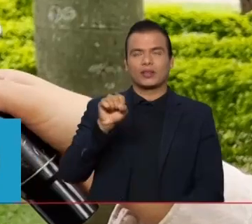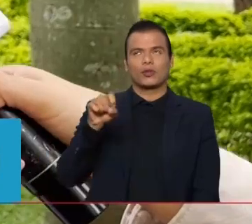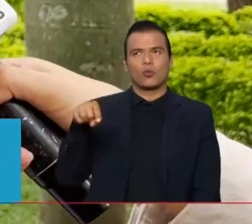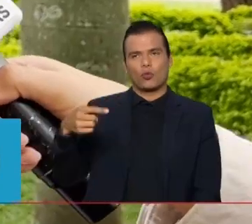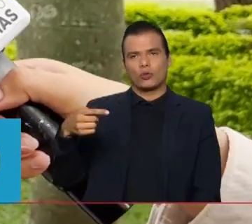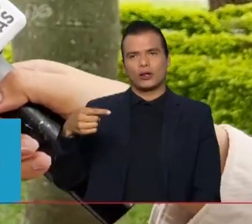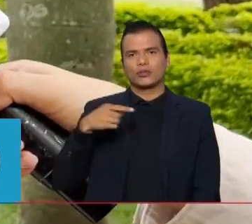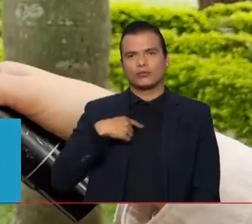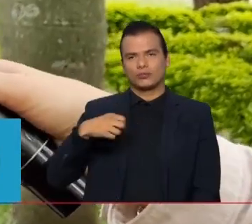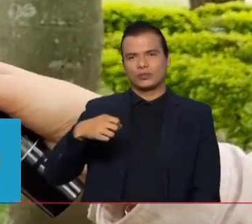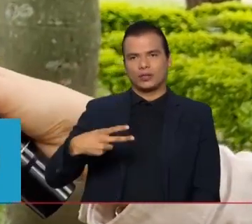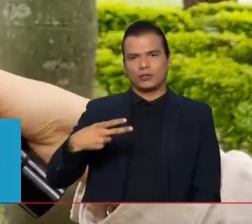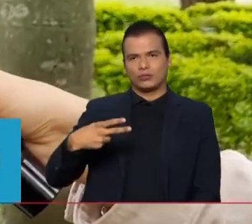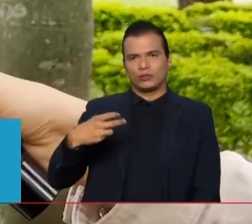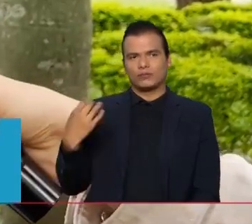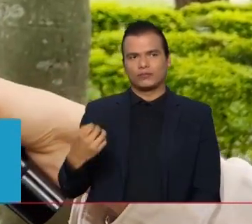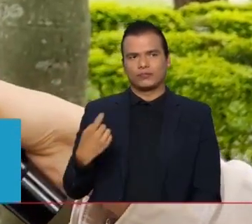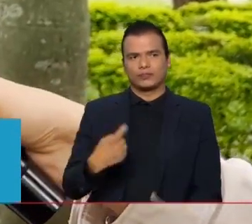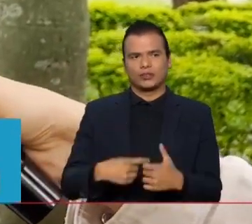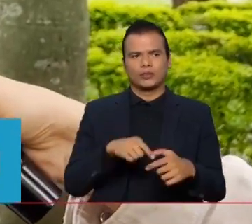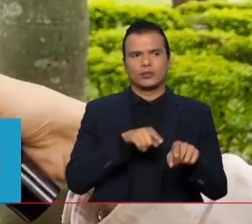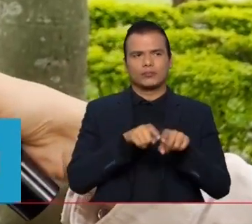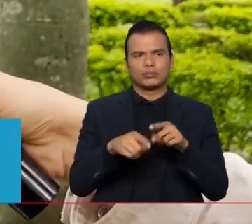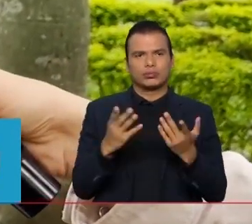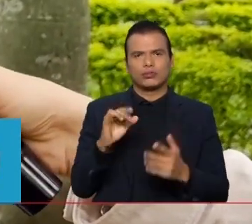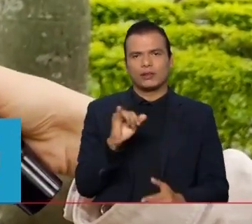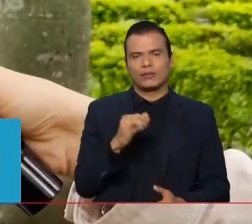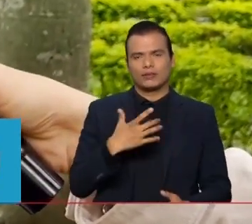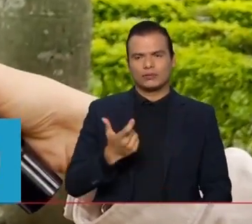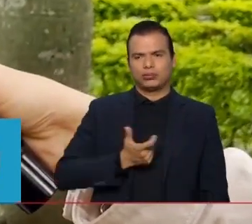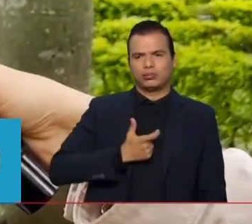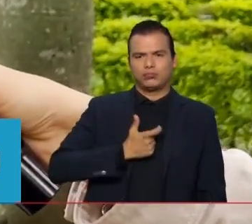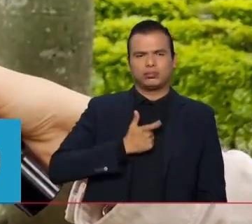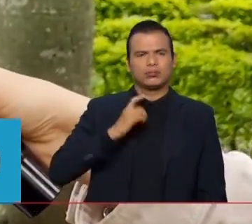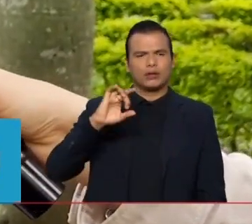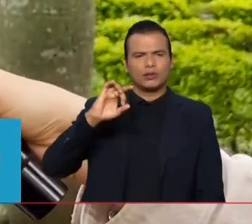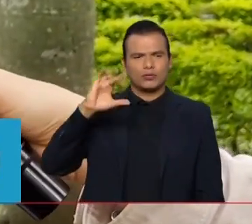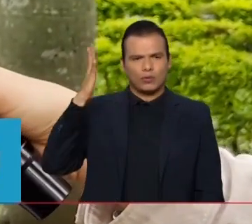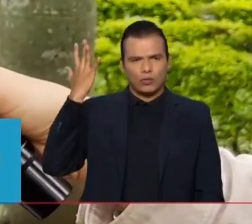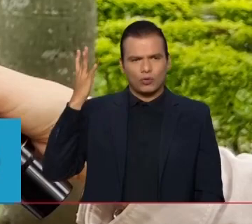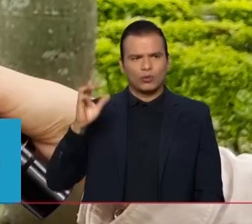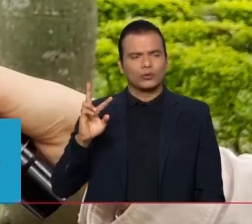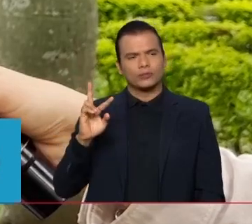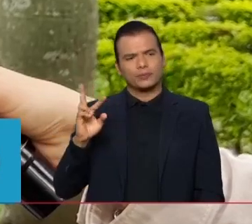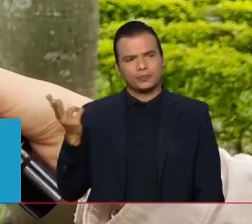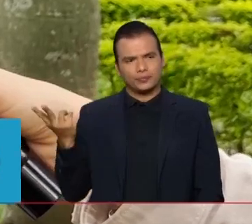estas fueron en Ibagué, donde gané todas oro